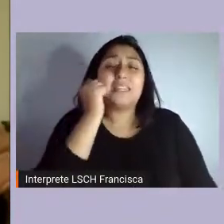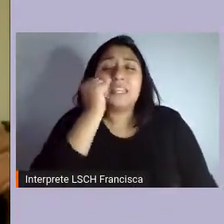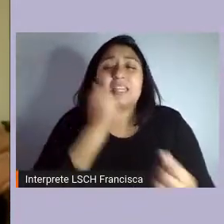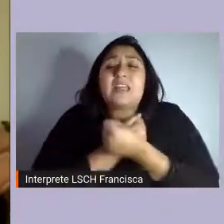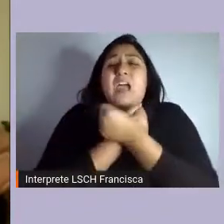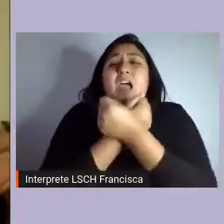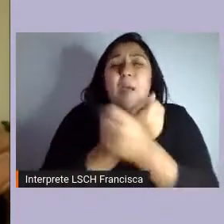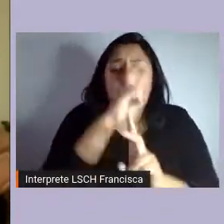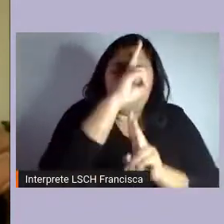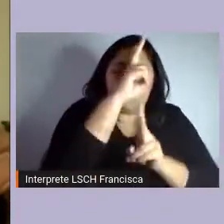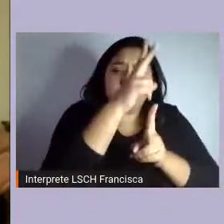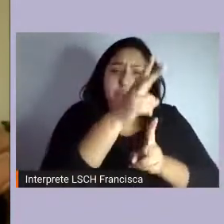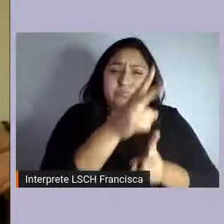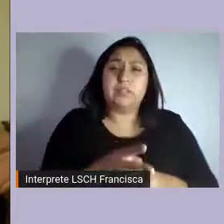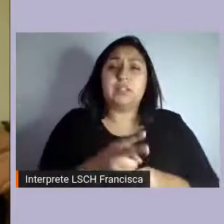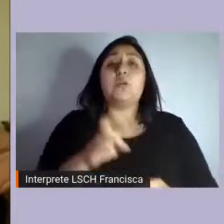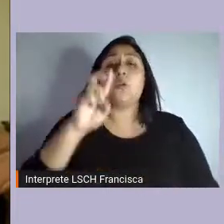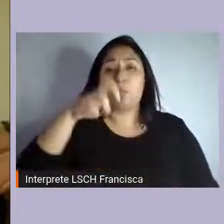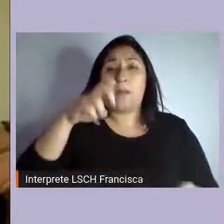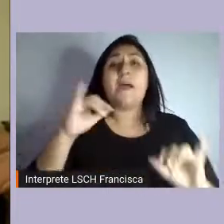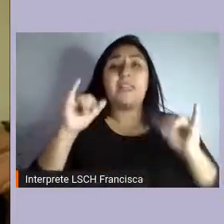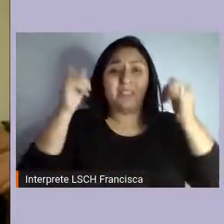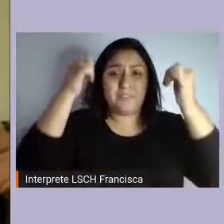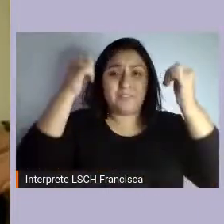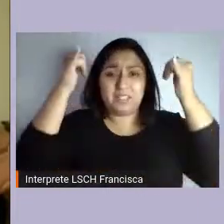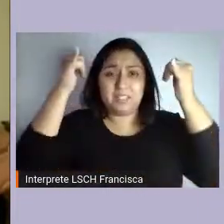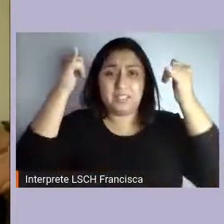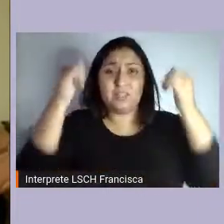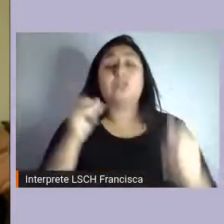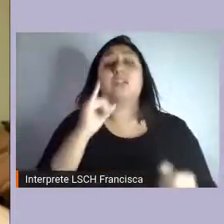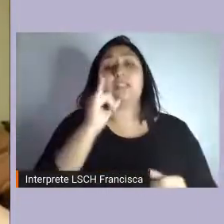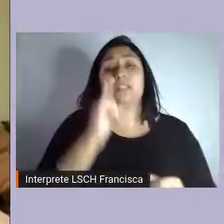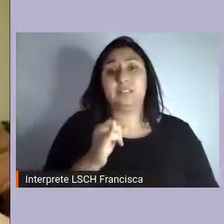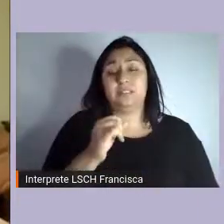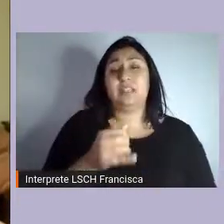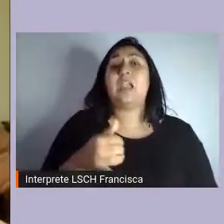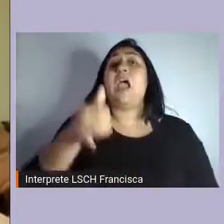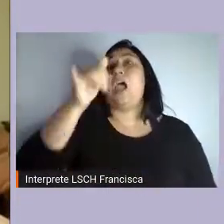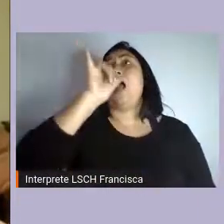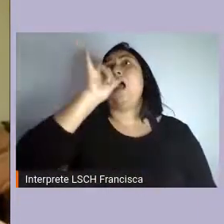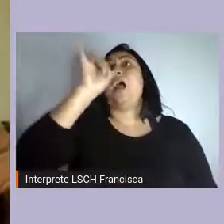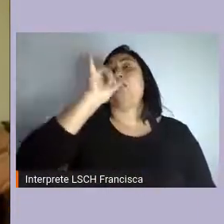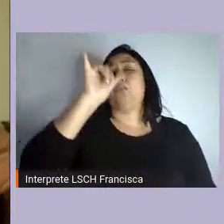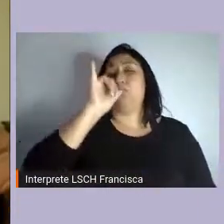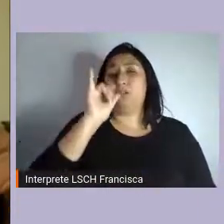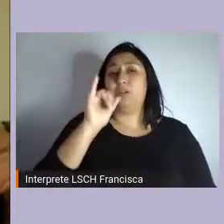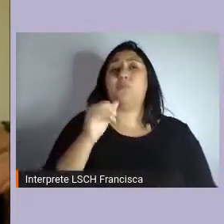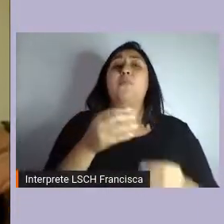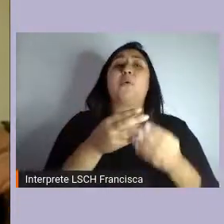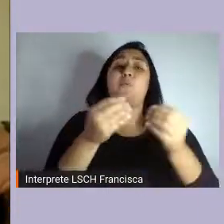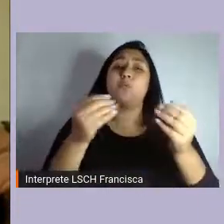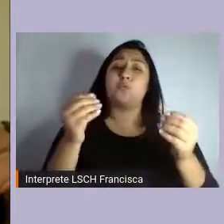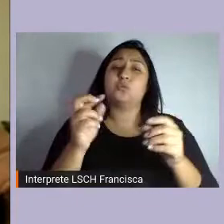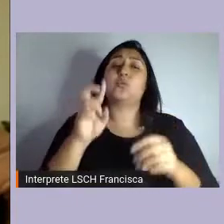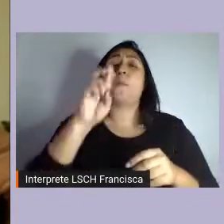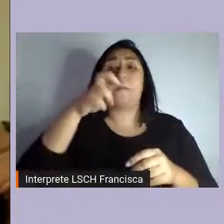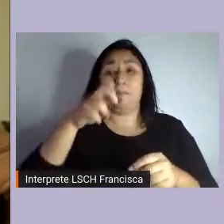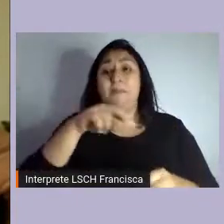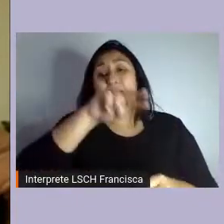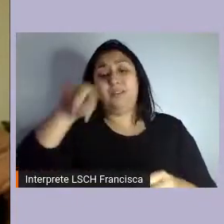mucha plenitud, un papá bien divertido, que claro, era bien alcohólico como tantos padres nuestros,